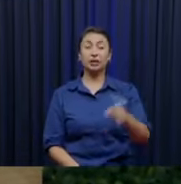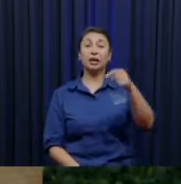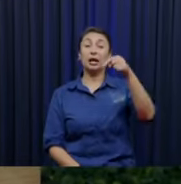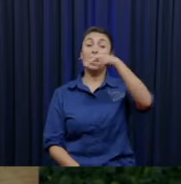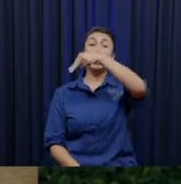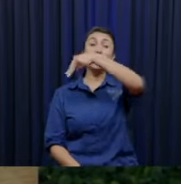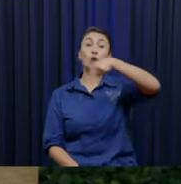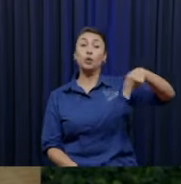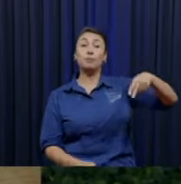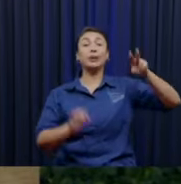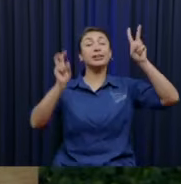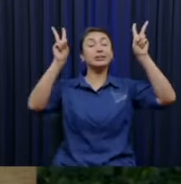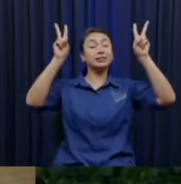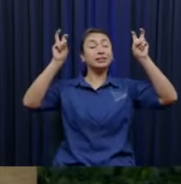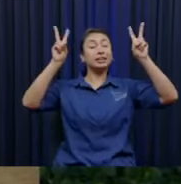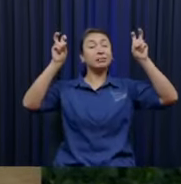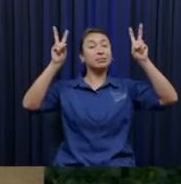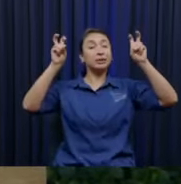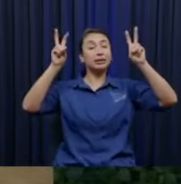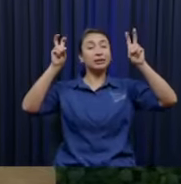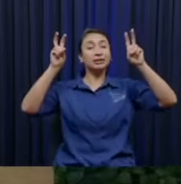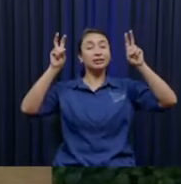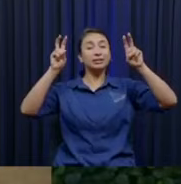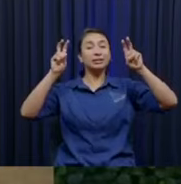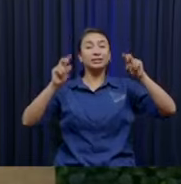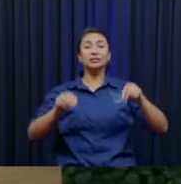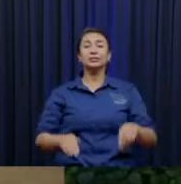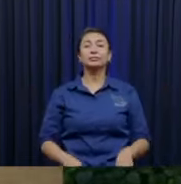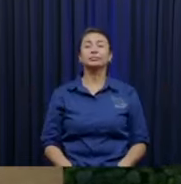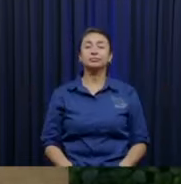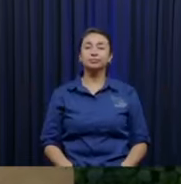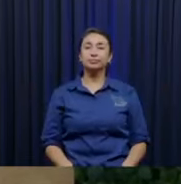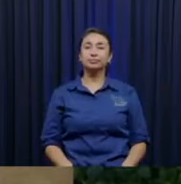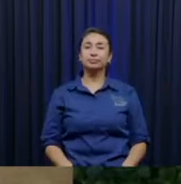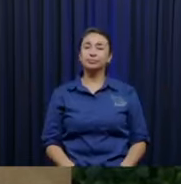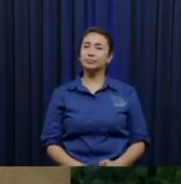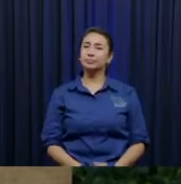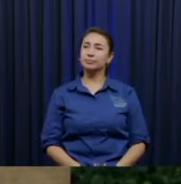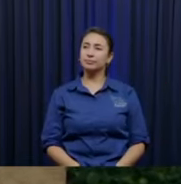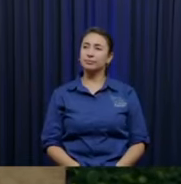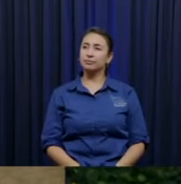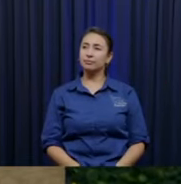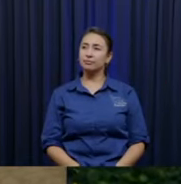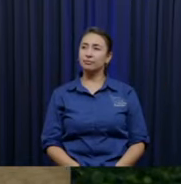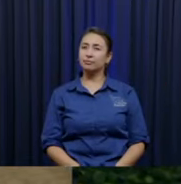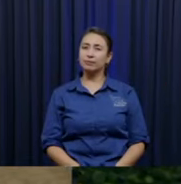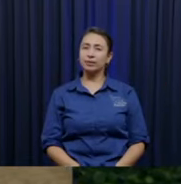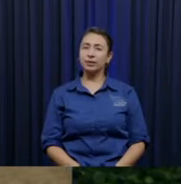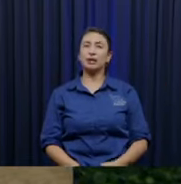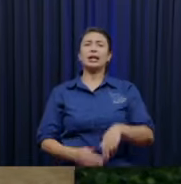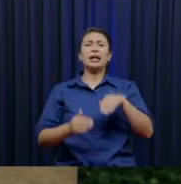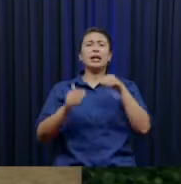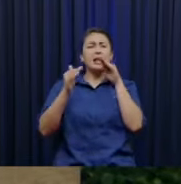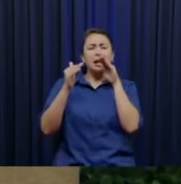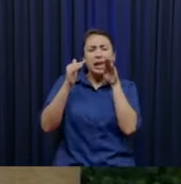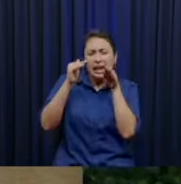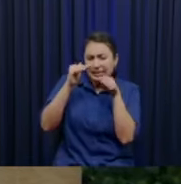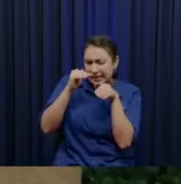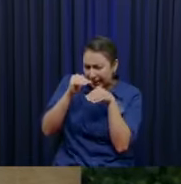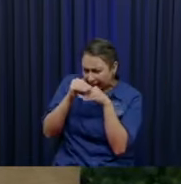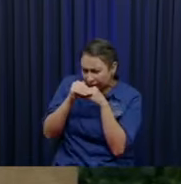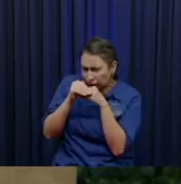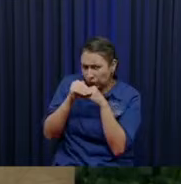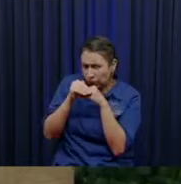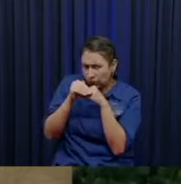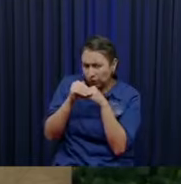el misterio de la victoria. Me voy a tratar por todos los medios en el nombre del Señor de seguir avanzando, porque me pico cuando miro